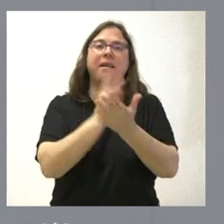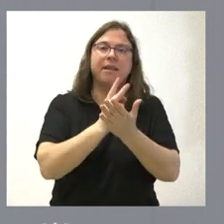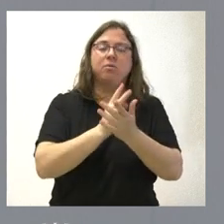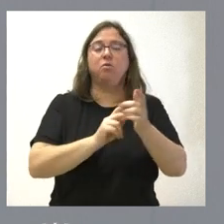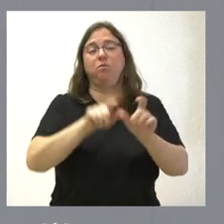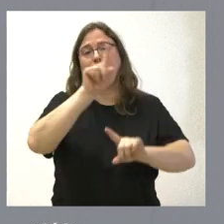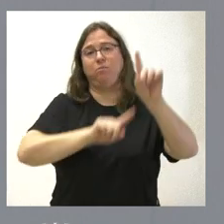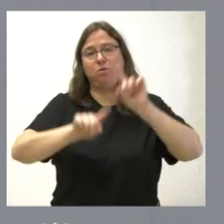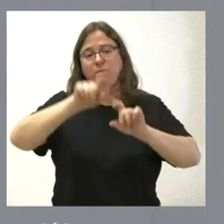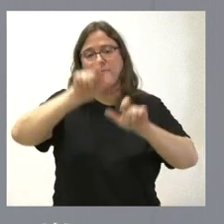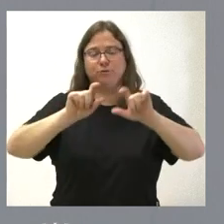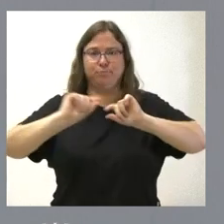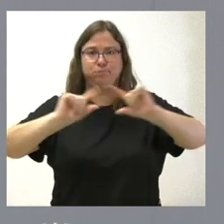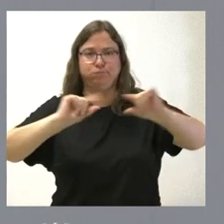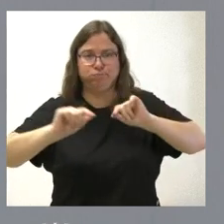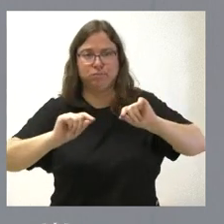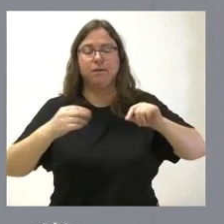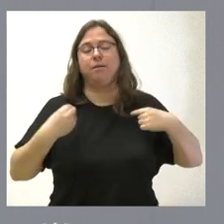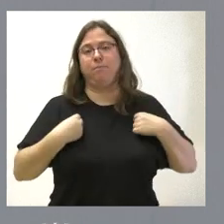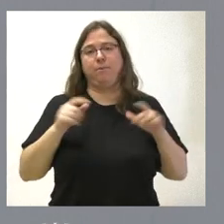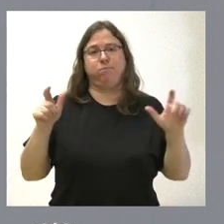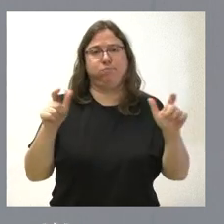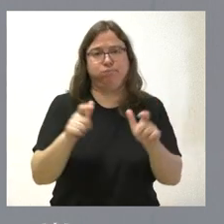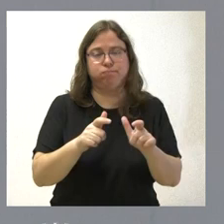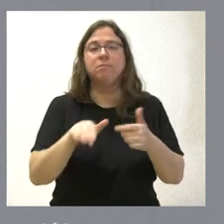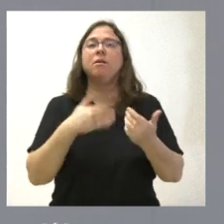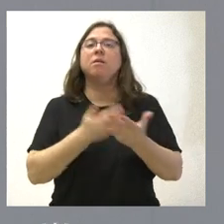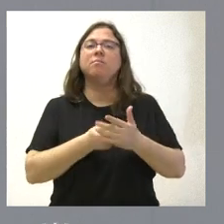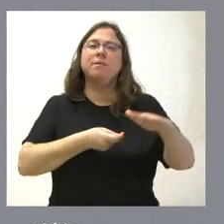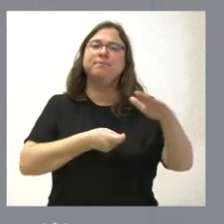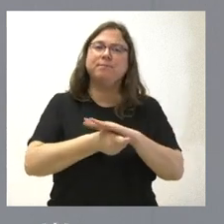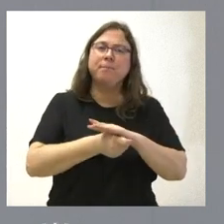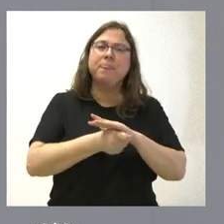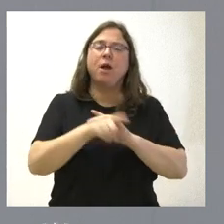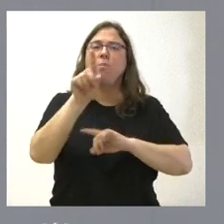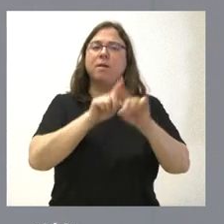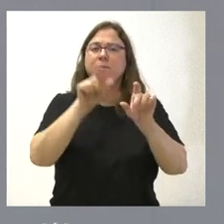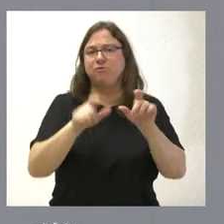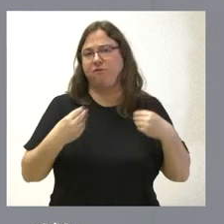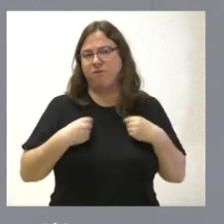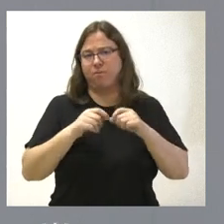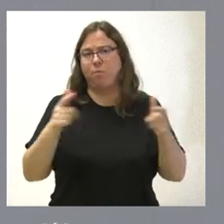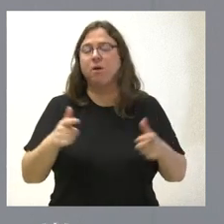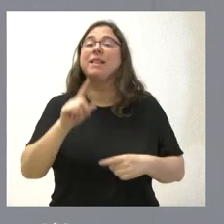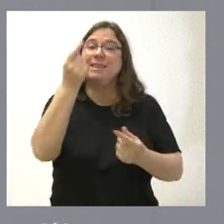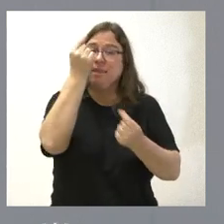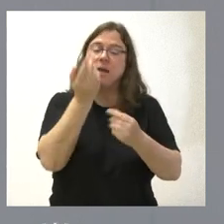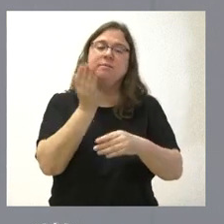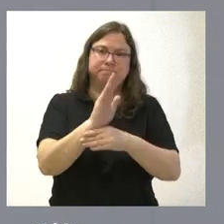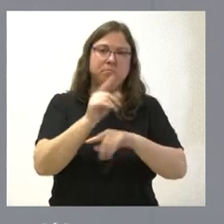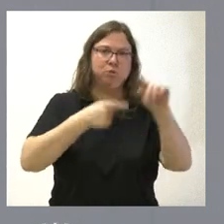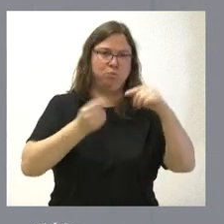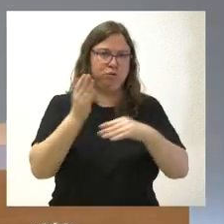sobre los desafíos demográficos sobre las cantidades destinadas a inversión en materia de demografía y daremos el detalle cuando se presente el presupuesto de